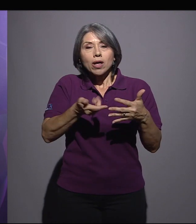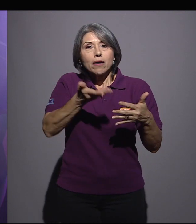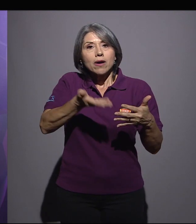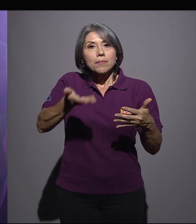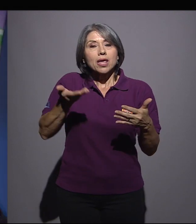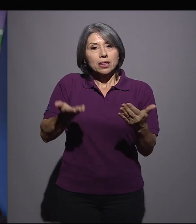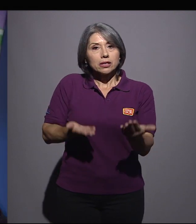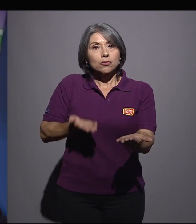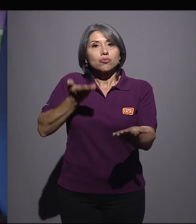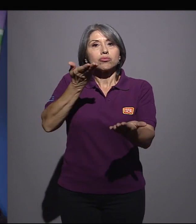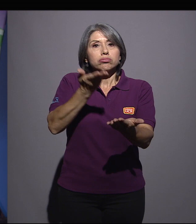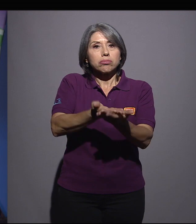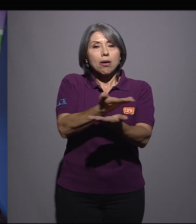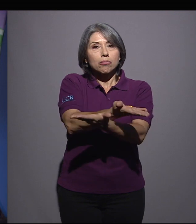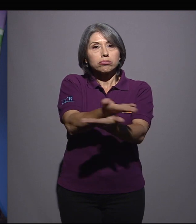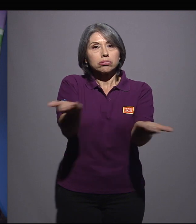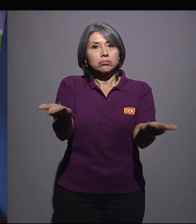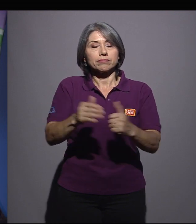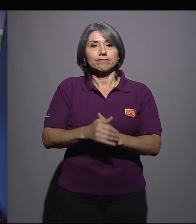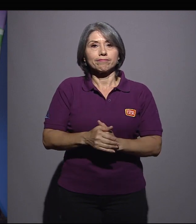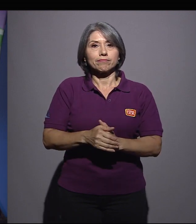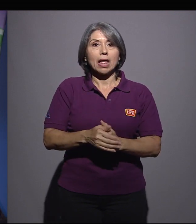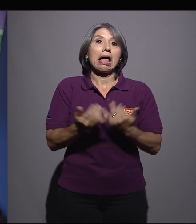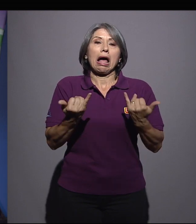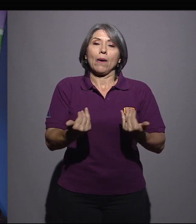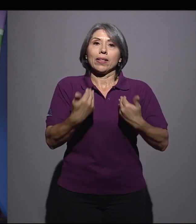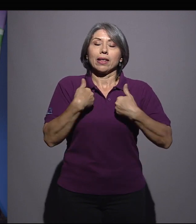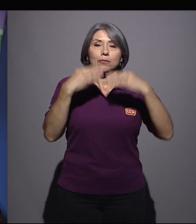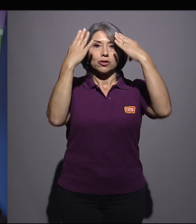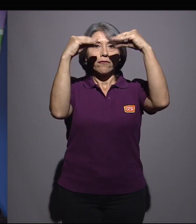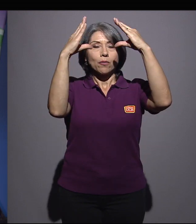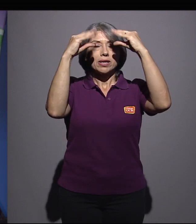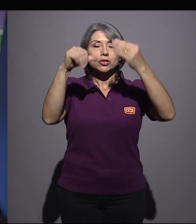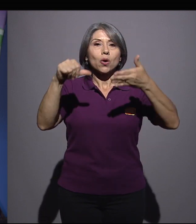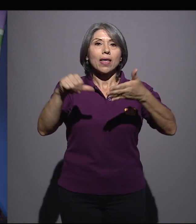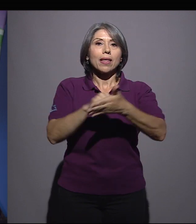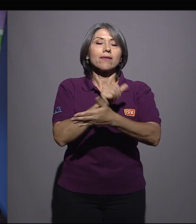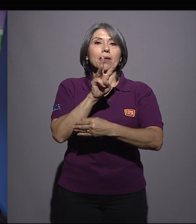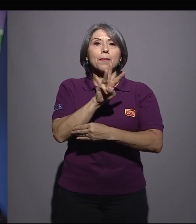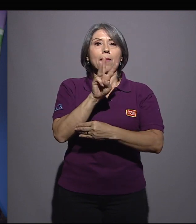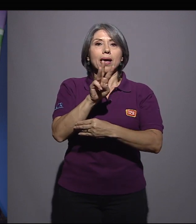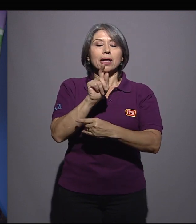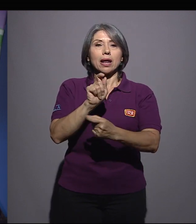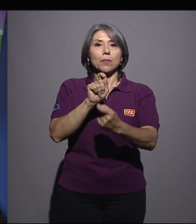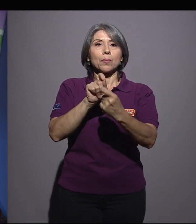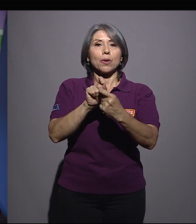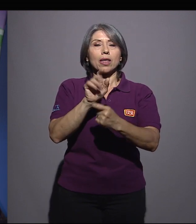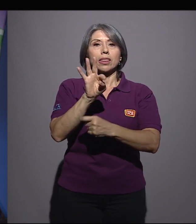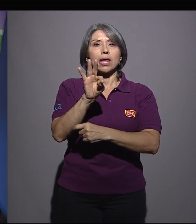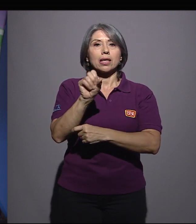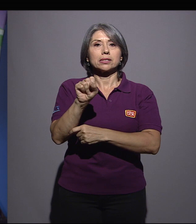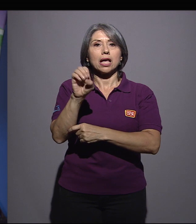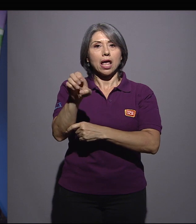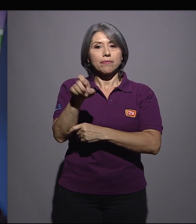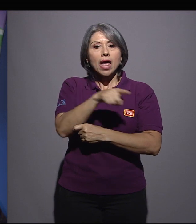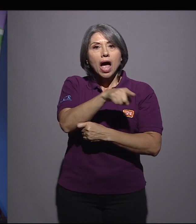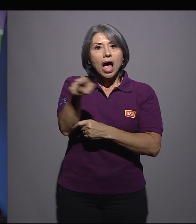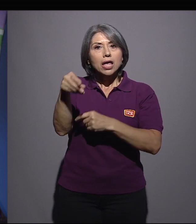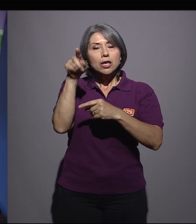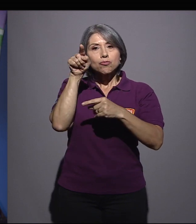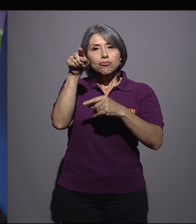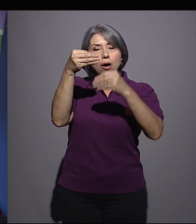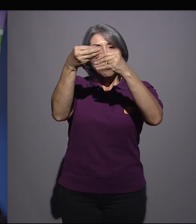lo que le comentaba, la información que está disponible a través de la página web del Tribunal Supremo de Elecciones está para que ellos puedan acceder